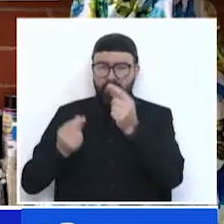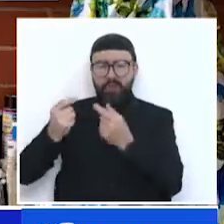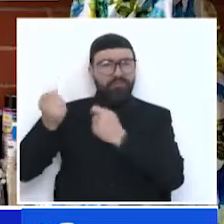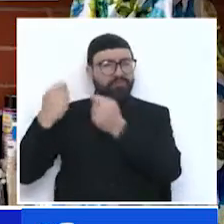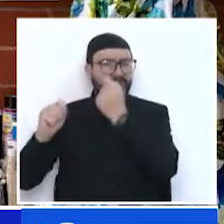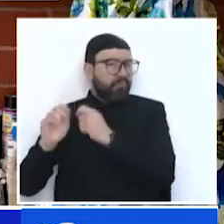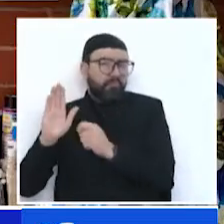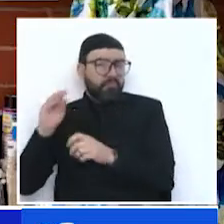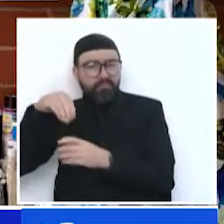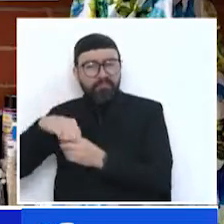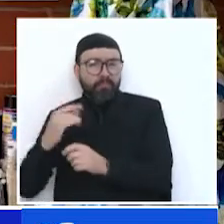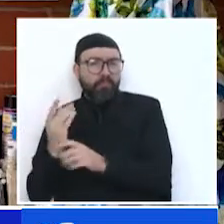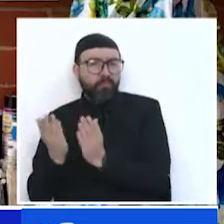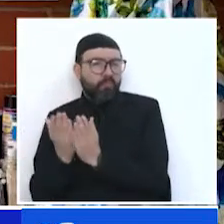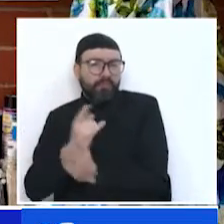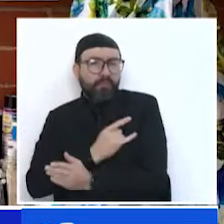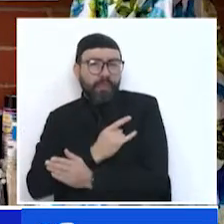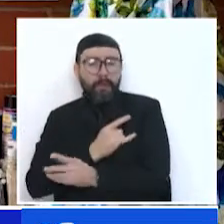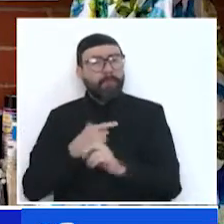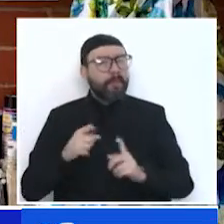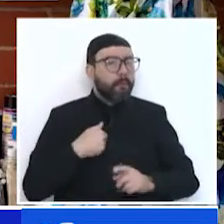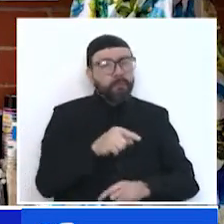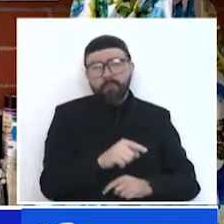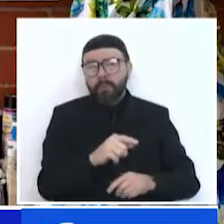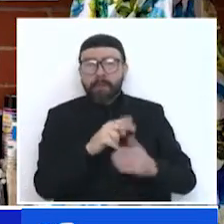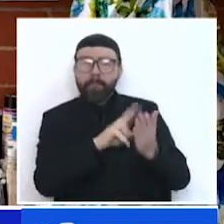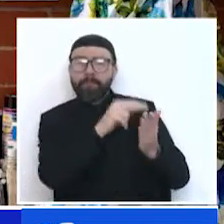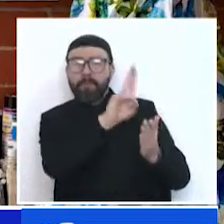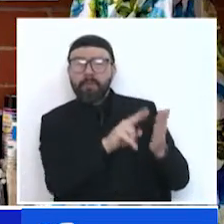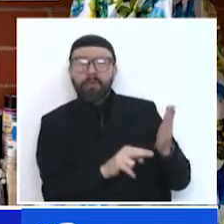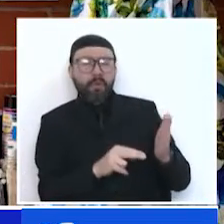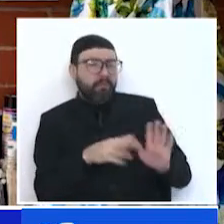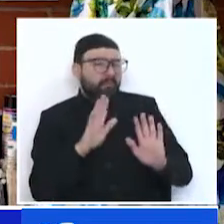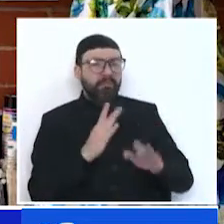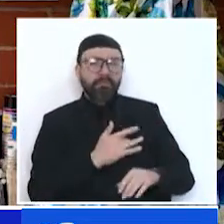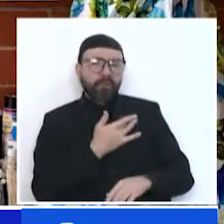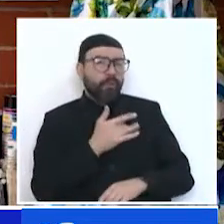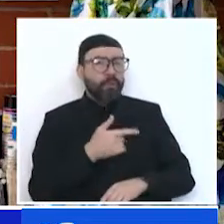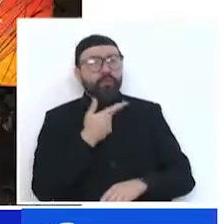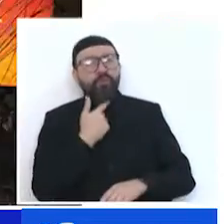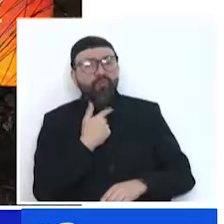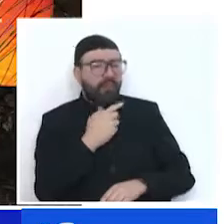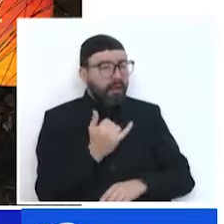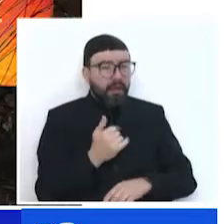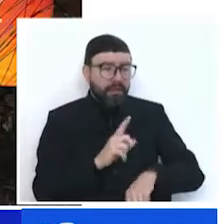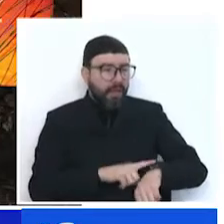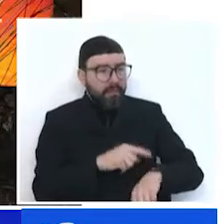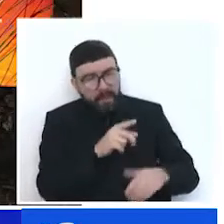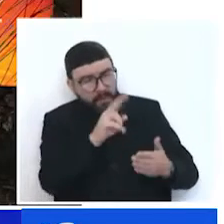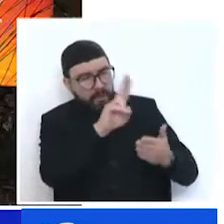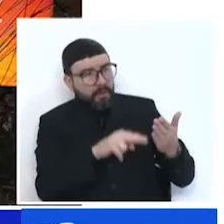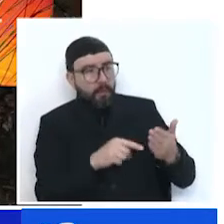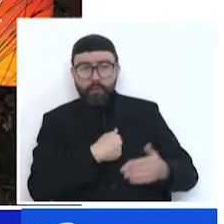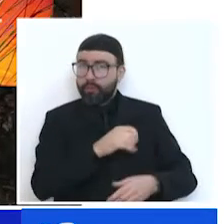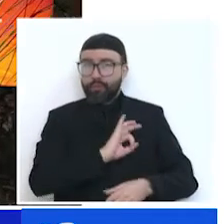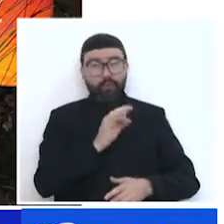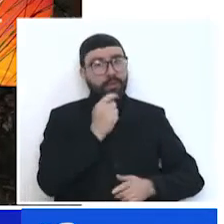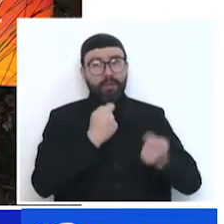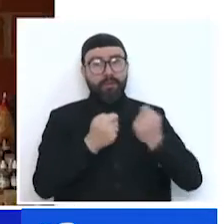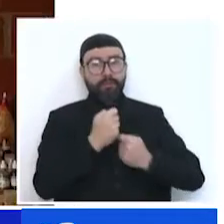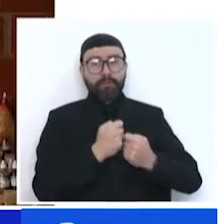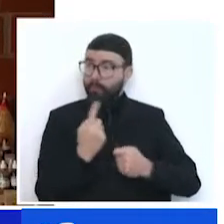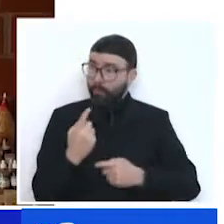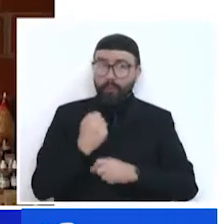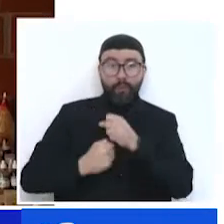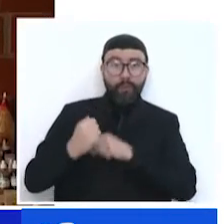era como la pintura, como el hobby. Nunca lo comercializaba. Desde hace un año, Ana María decidió